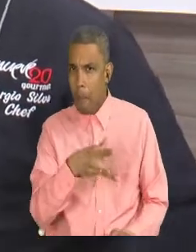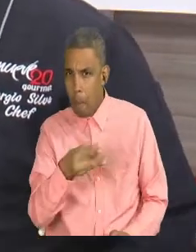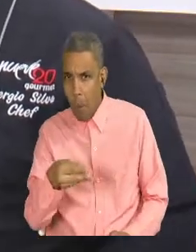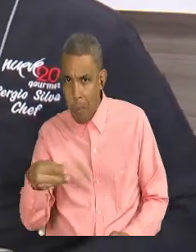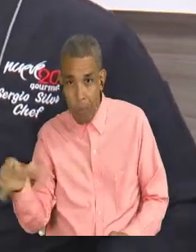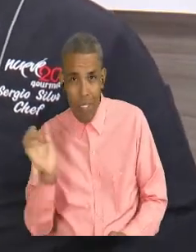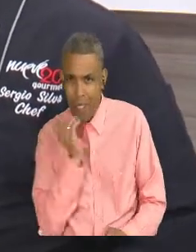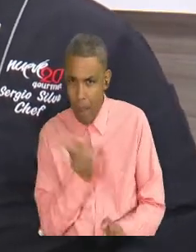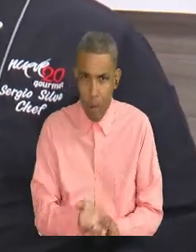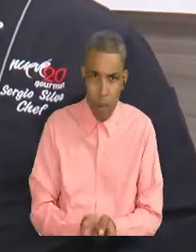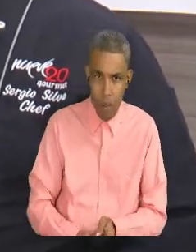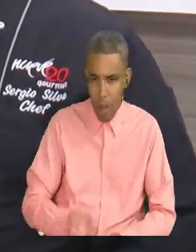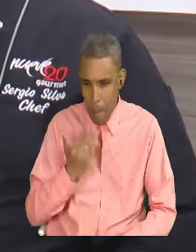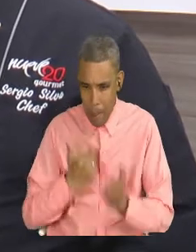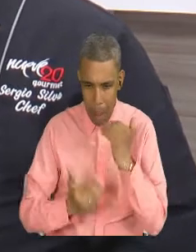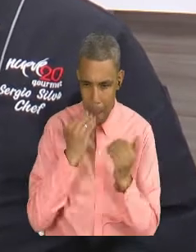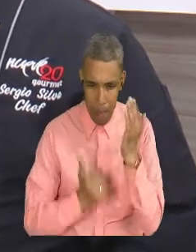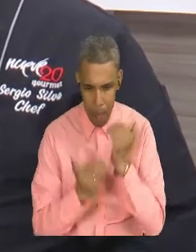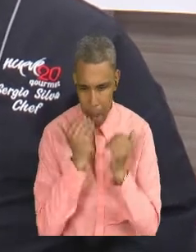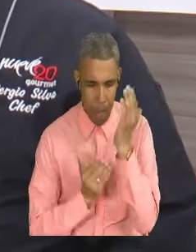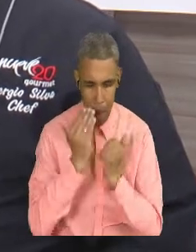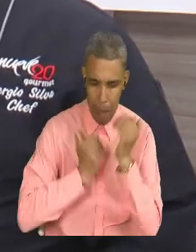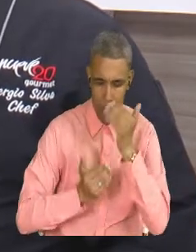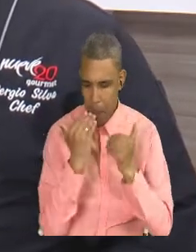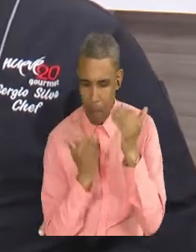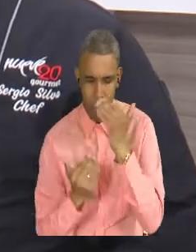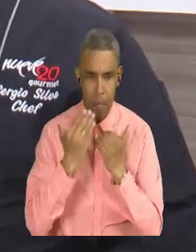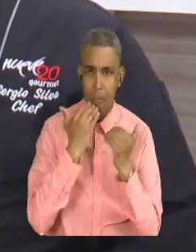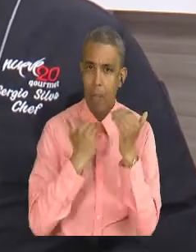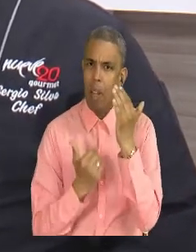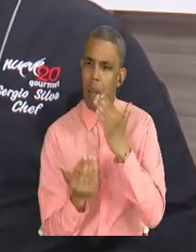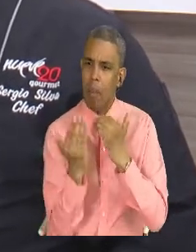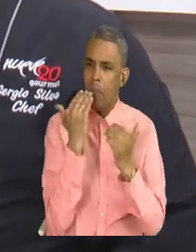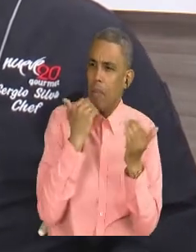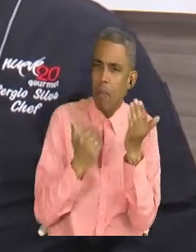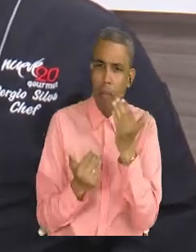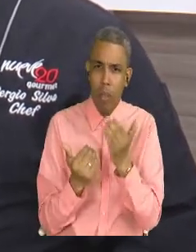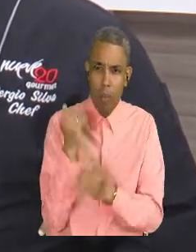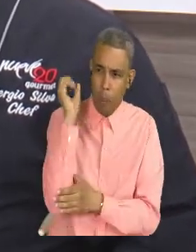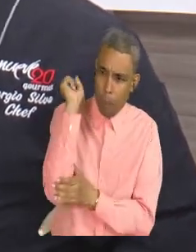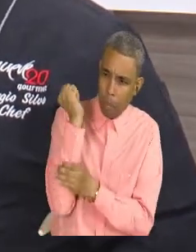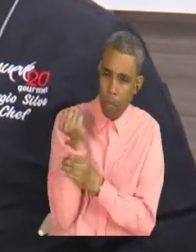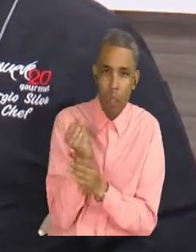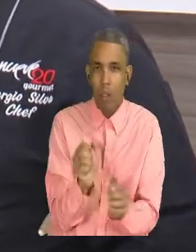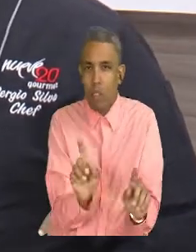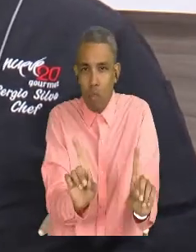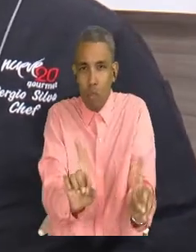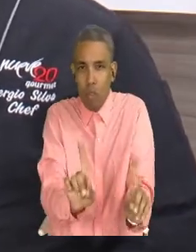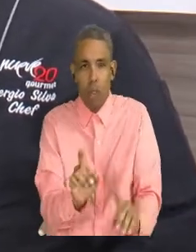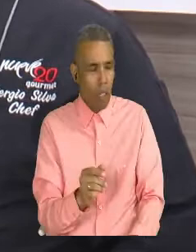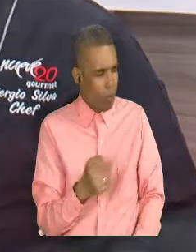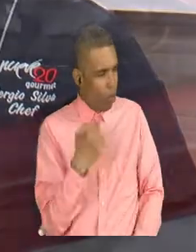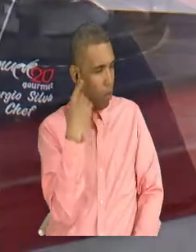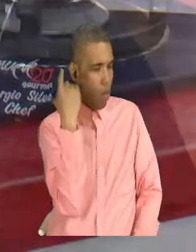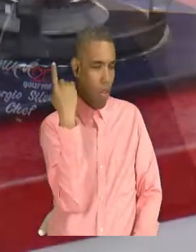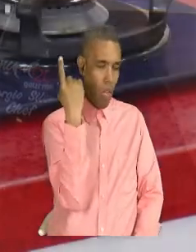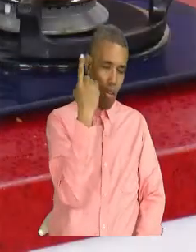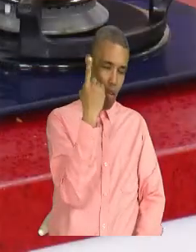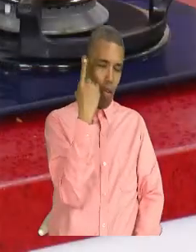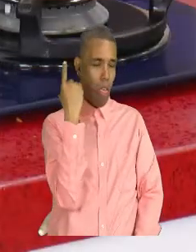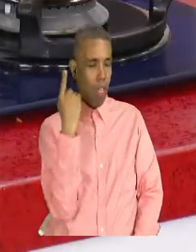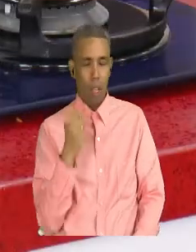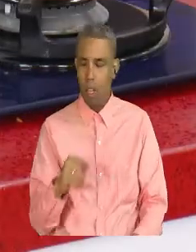se va a sentir débil, o sea, lo que hace es, a ver, la palabra es... Da mareo. No. Les sí, aprovecha. A mí me